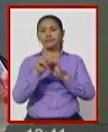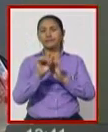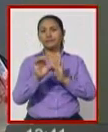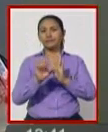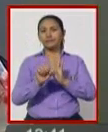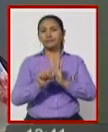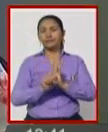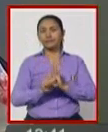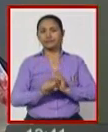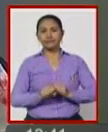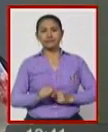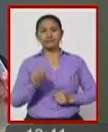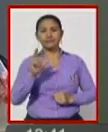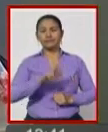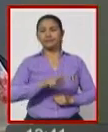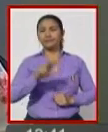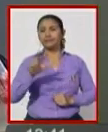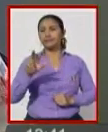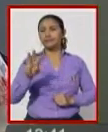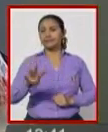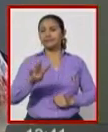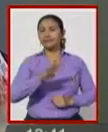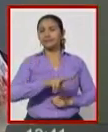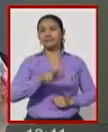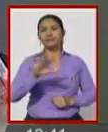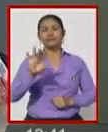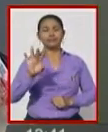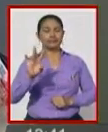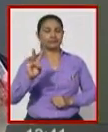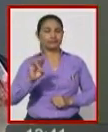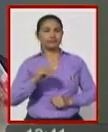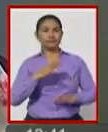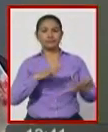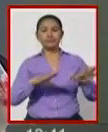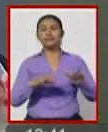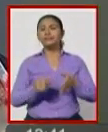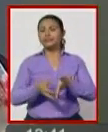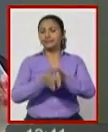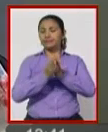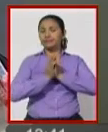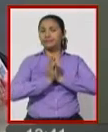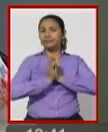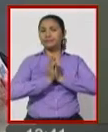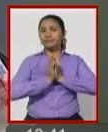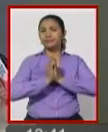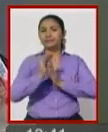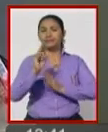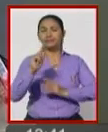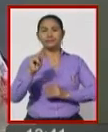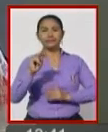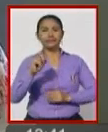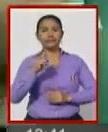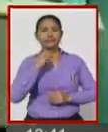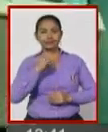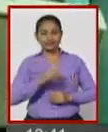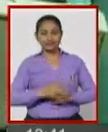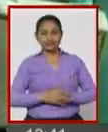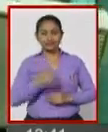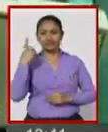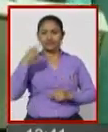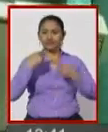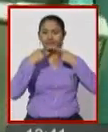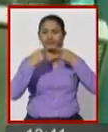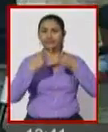decreto supremo 3437, deben de hacer su demanda de interdicción